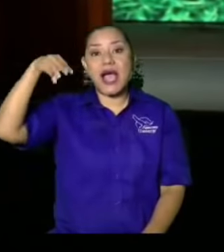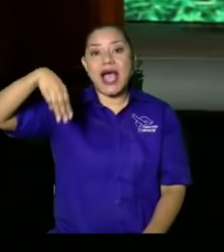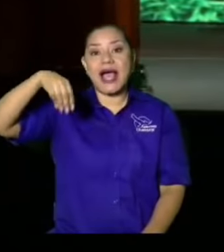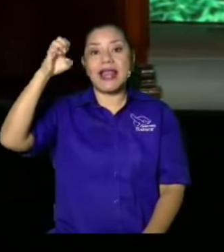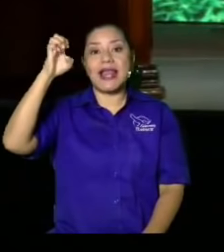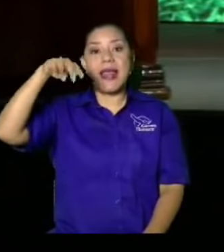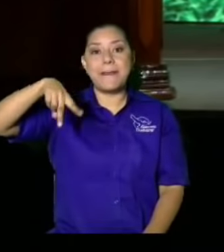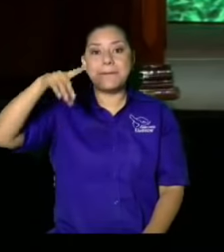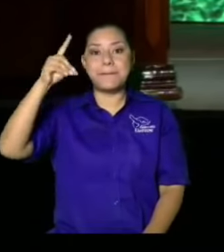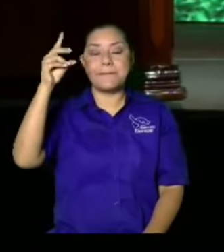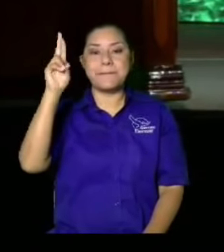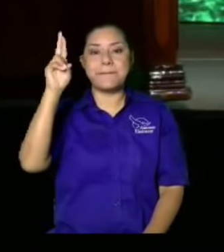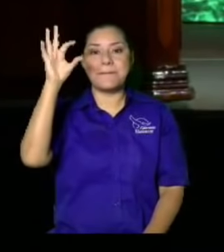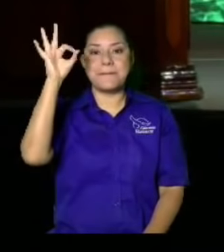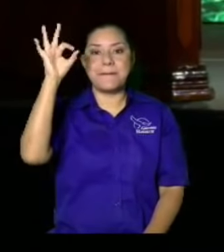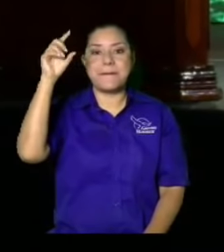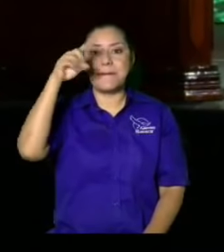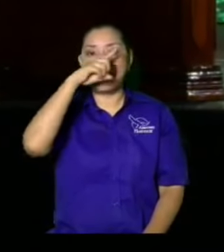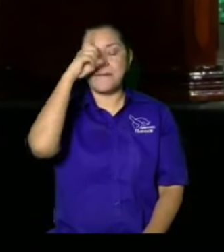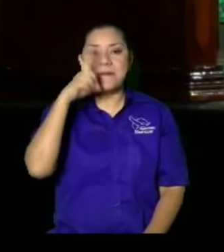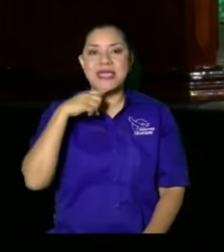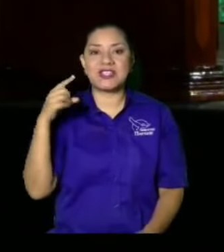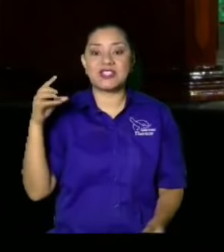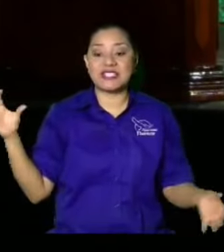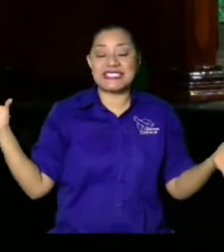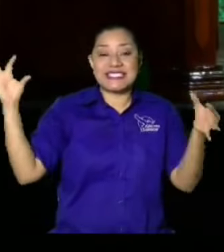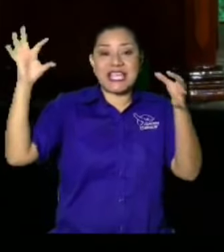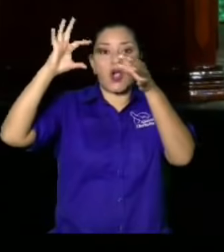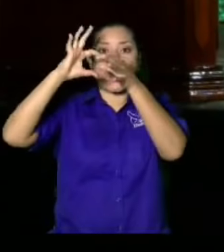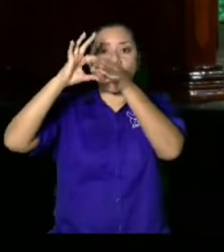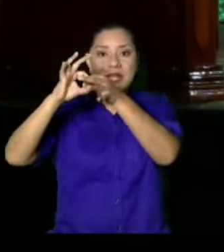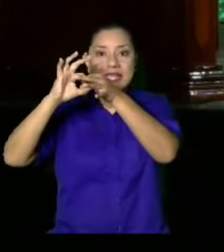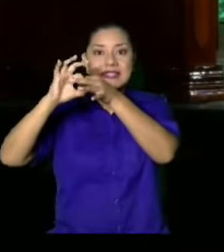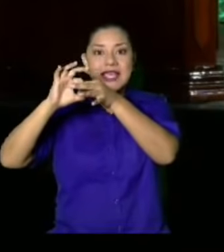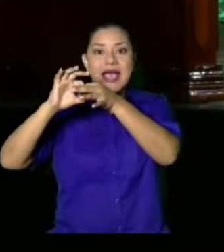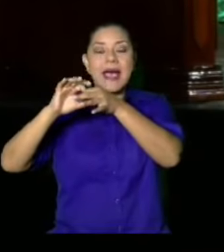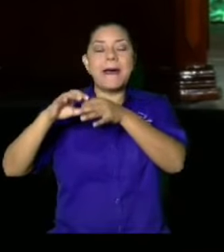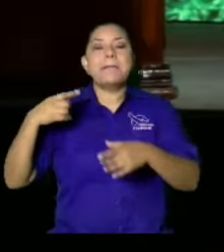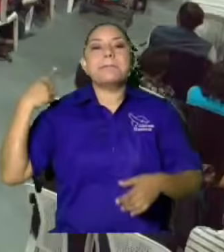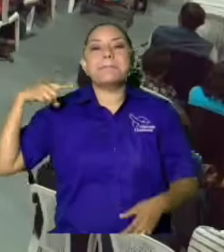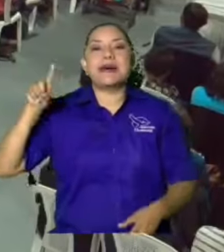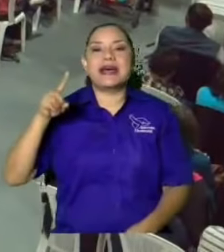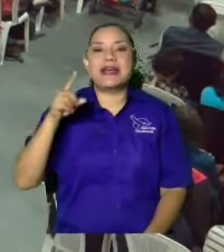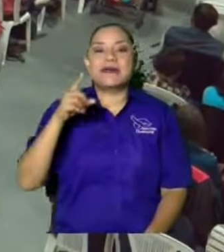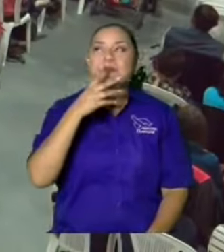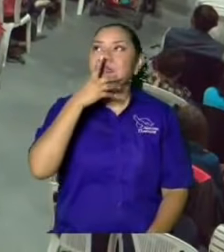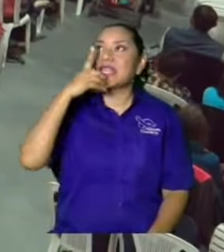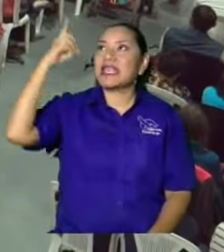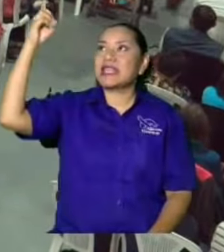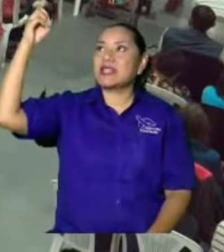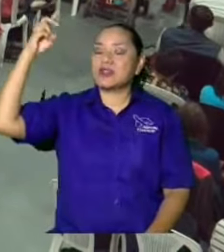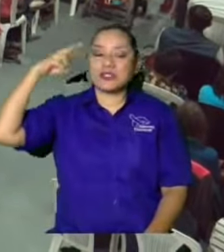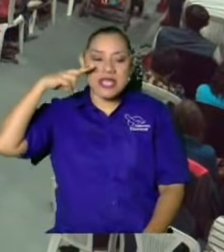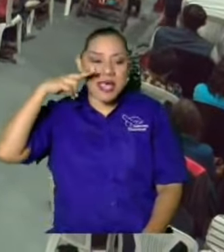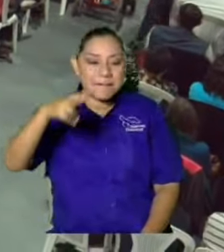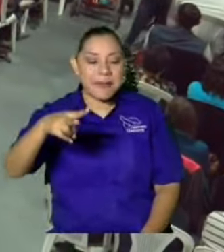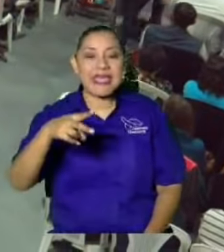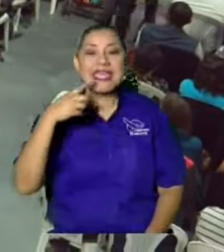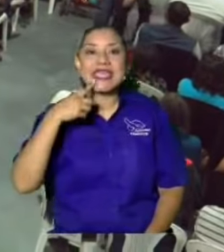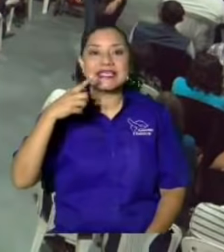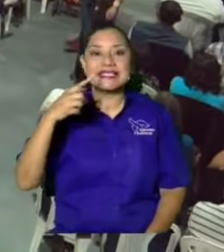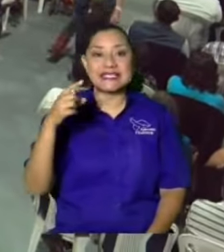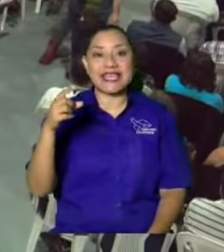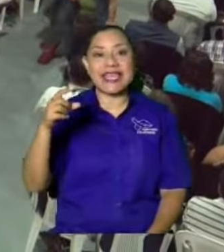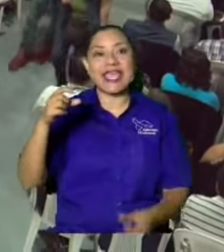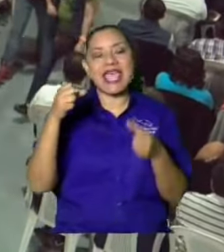te conectaste con la visión. Yo velo para que mi palabra se cumpla. Esa vara te está anunciando que